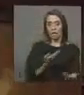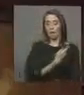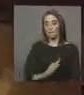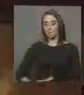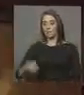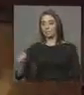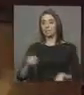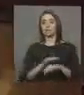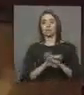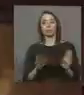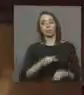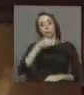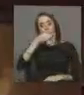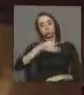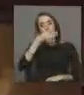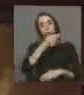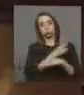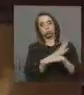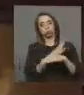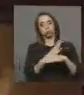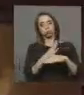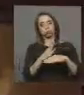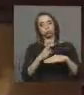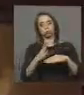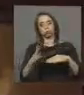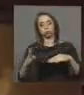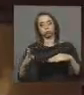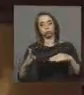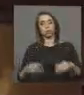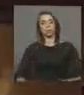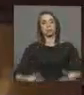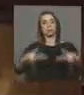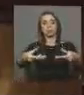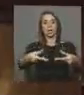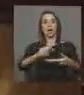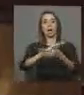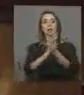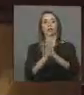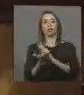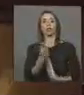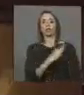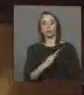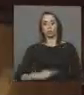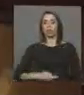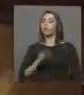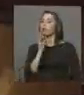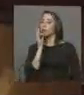aquí llega este relato que está en manos de todos los diputados. He dicho.